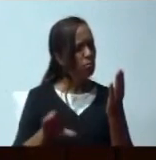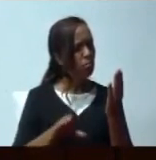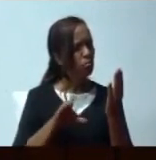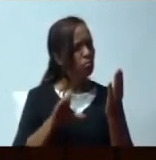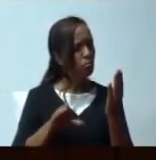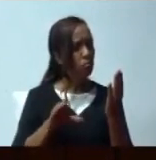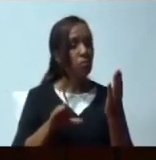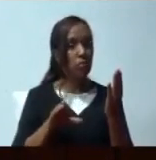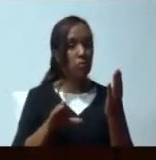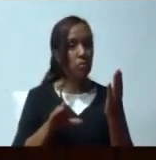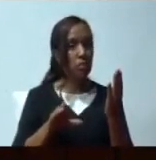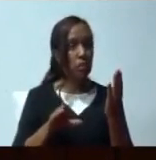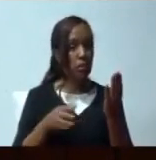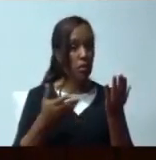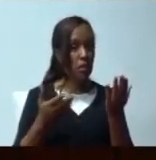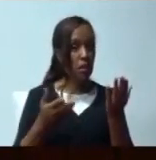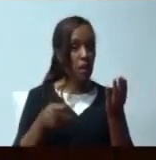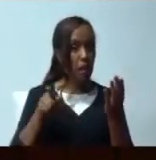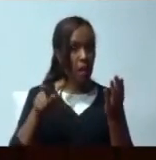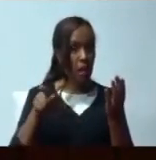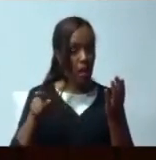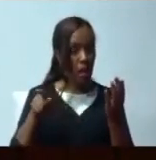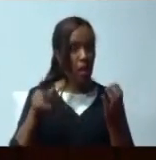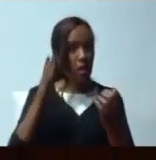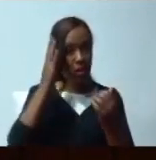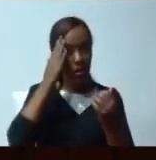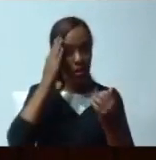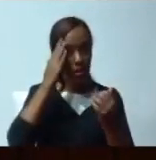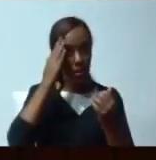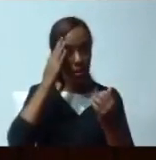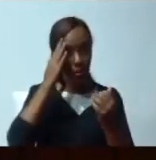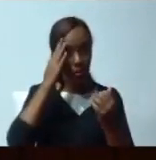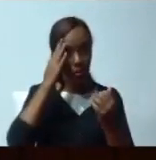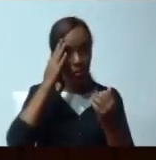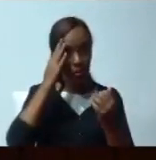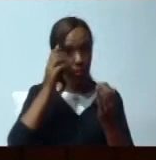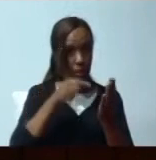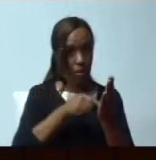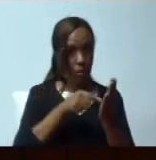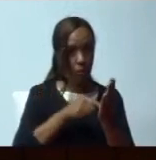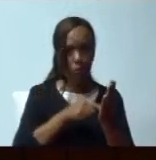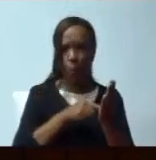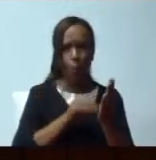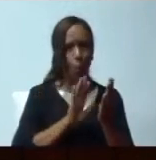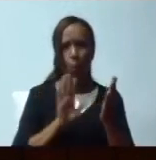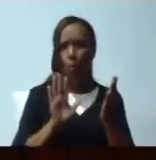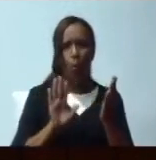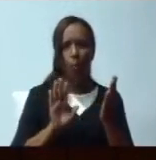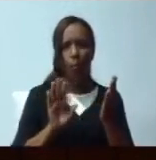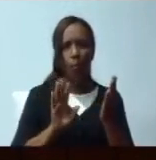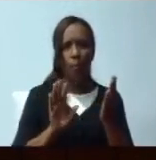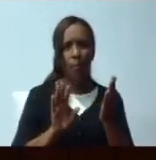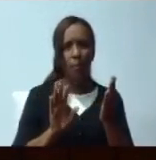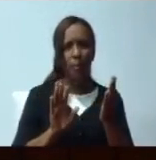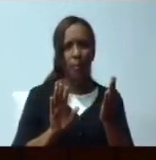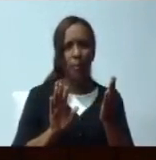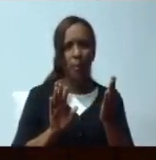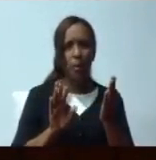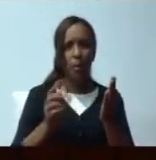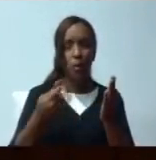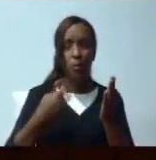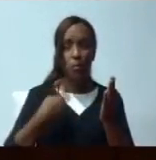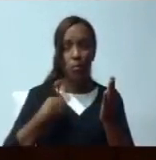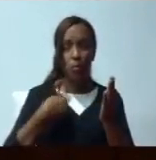del mismo y que tampoco nosotros y mucho menos la Comisión Permanente de Cultura, que duró más